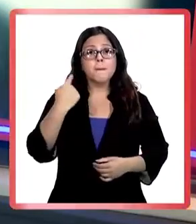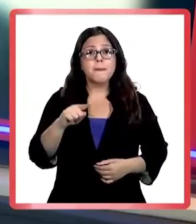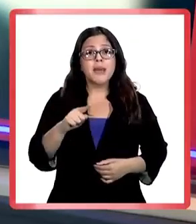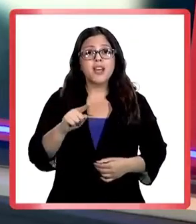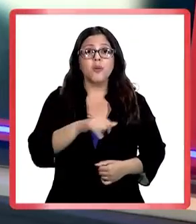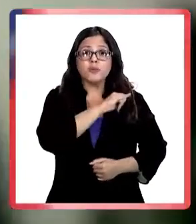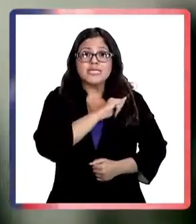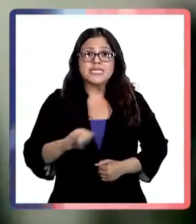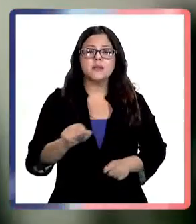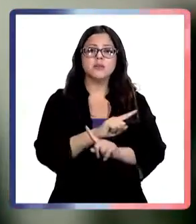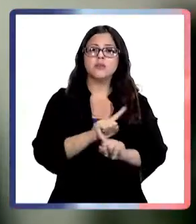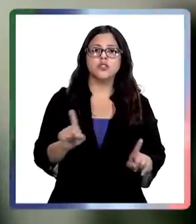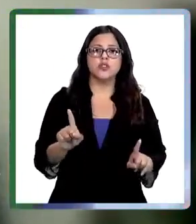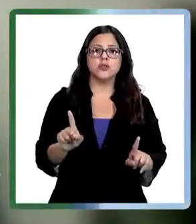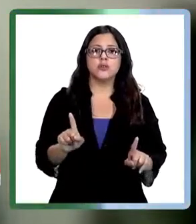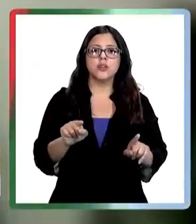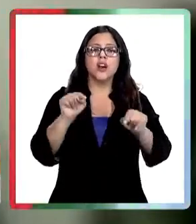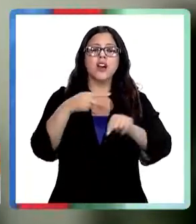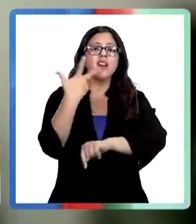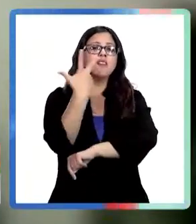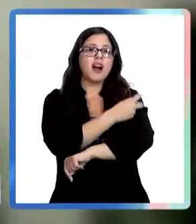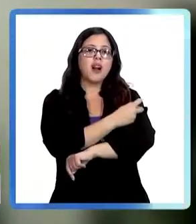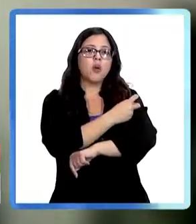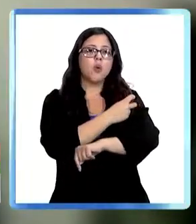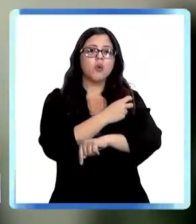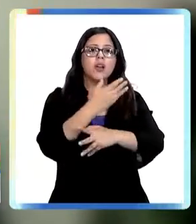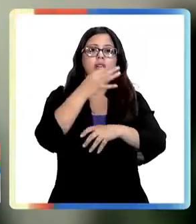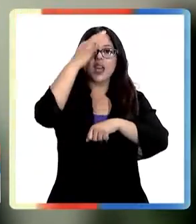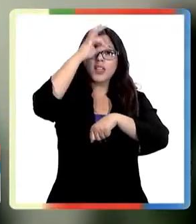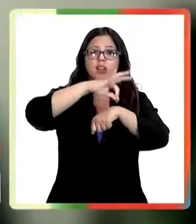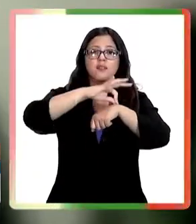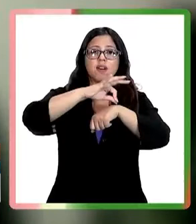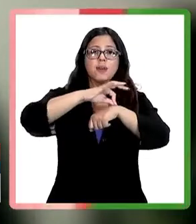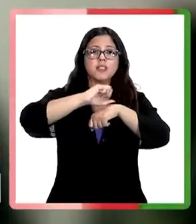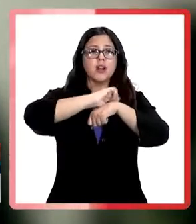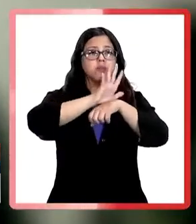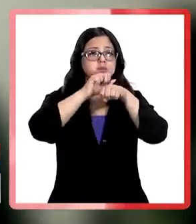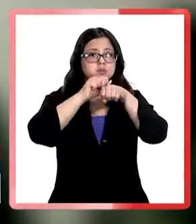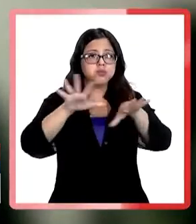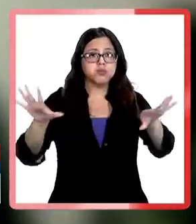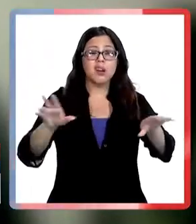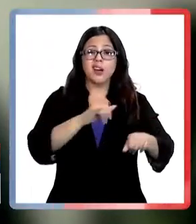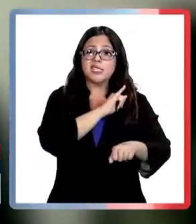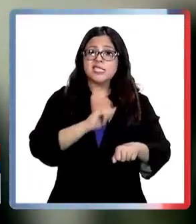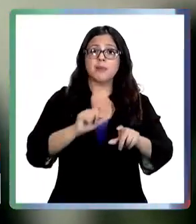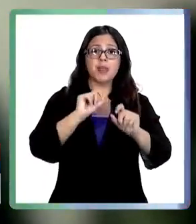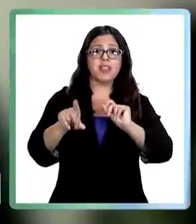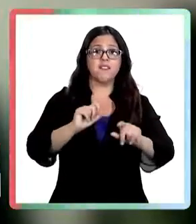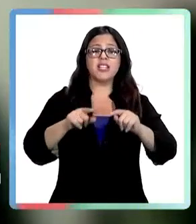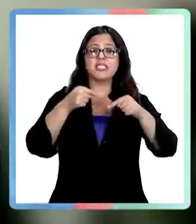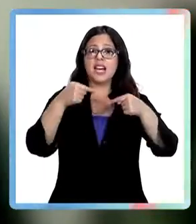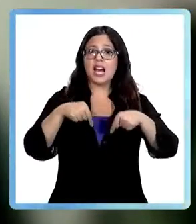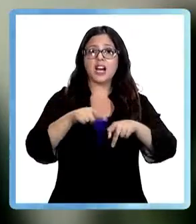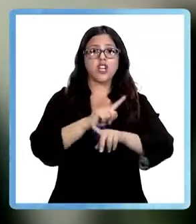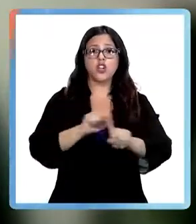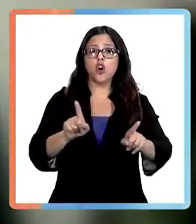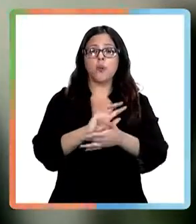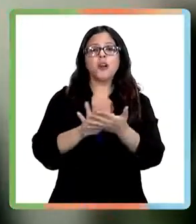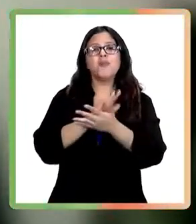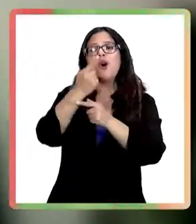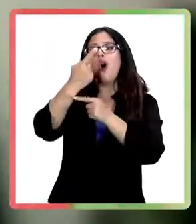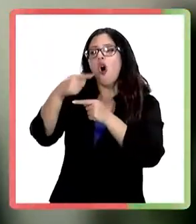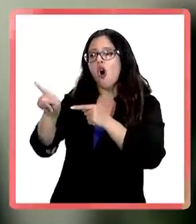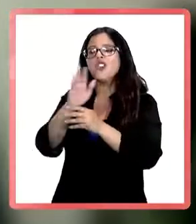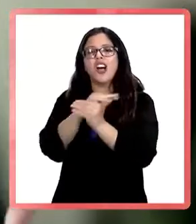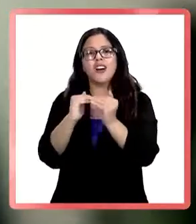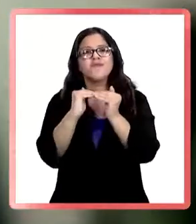Pero no va a ser eterna. Las vacunas de virus influenza y virus coronavirus no dejan anticuerpos para siempre, como por ejemplo otras vacunas que